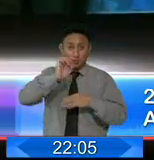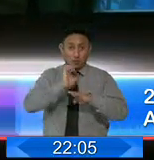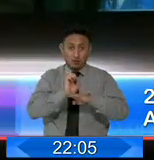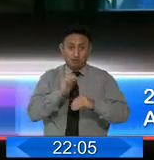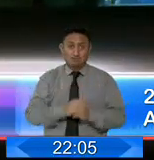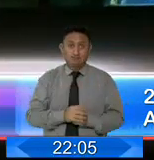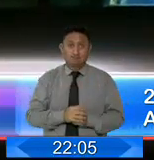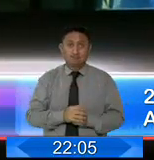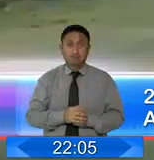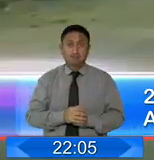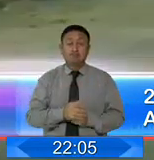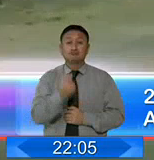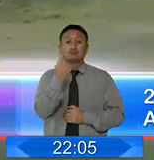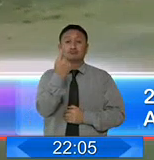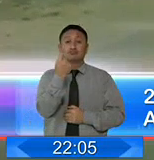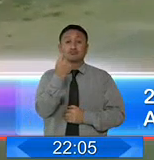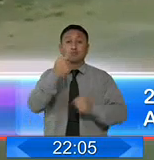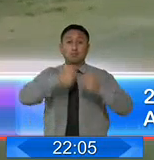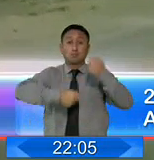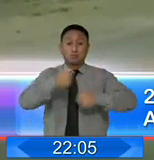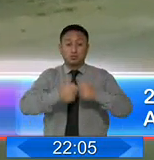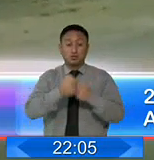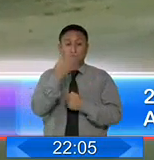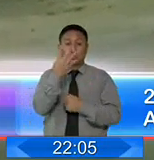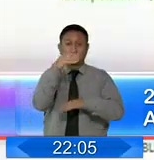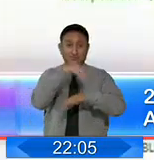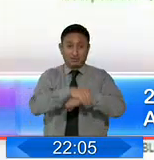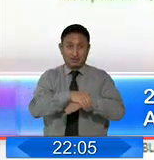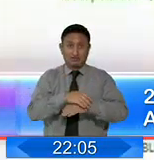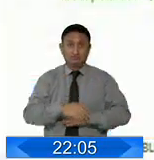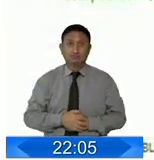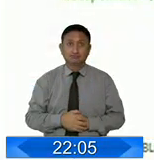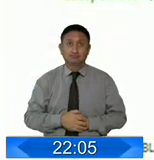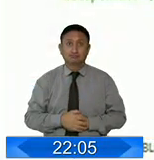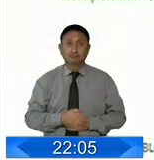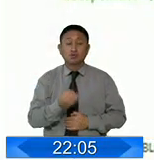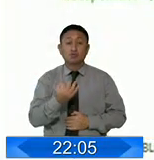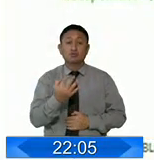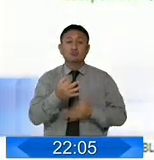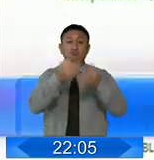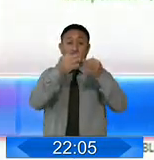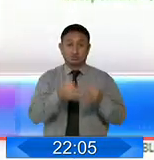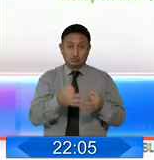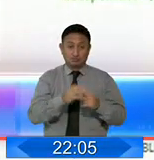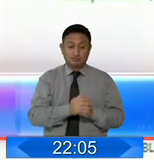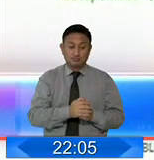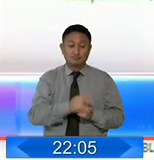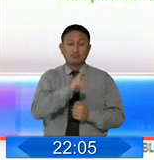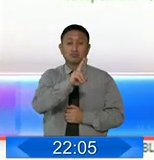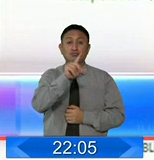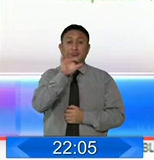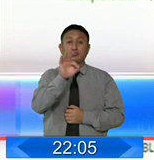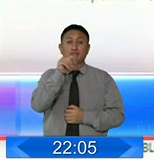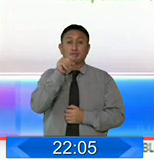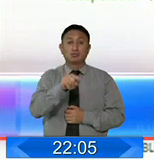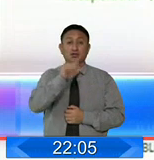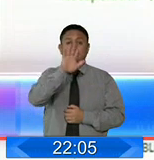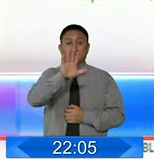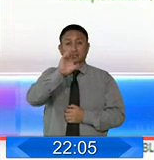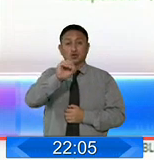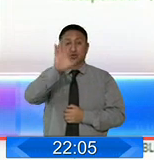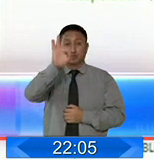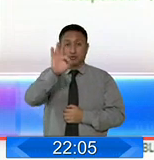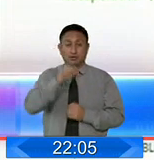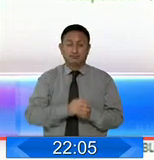con corte de 11 de mayo a las 16 horas los casos confirmados a 29 mil 509